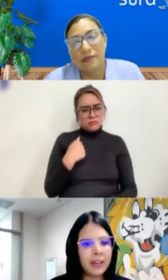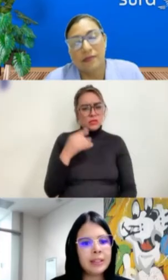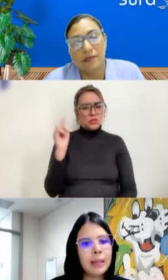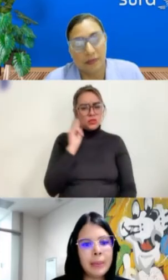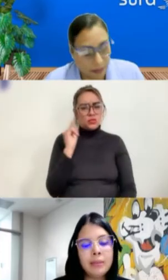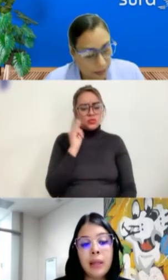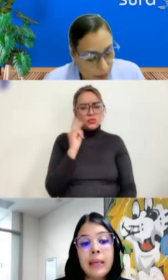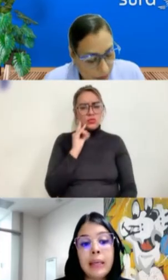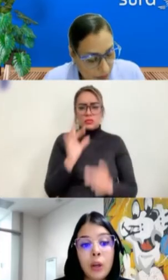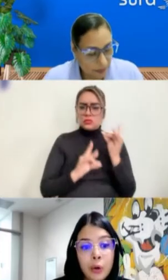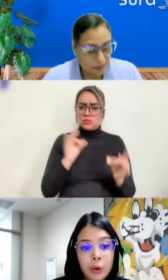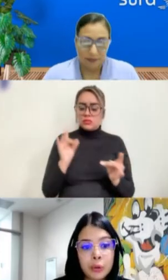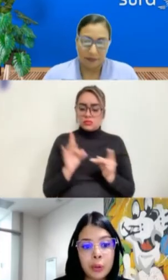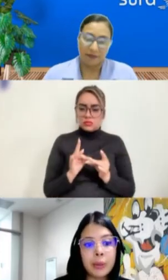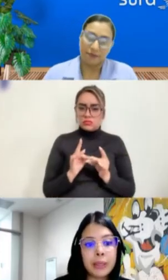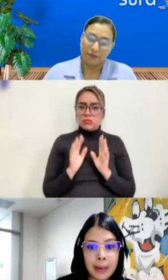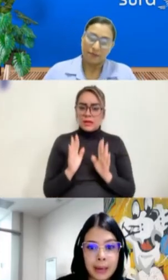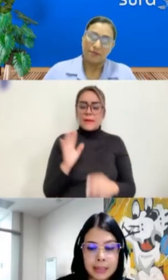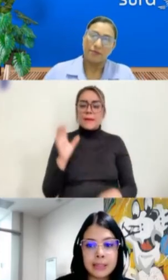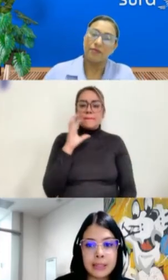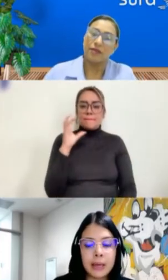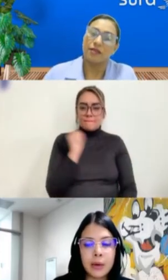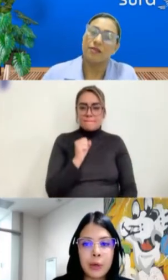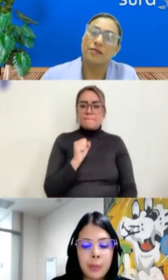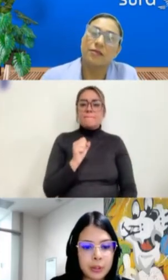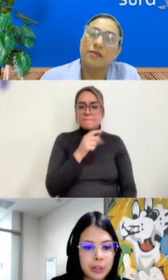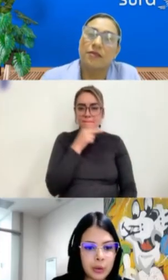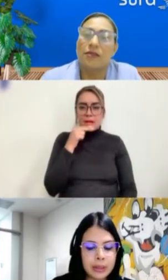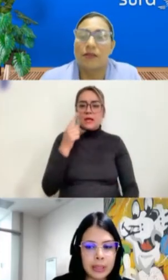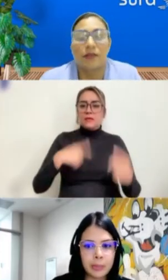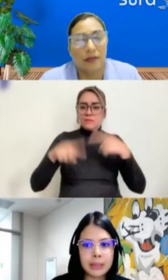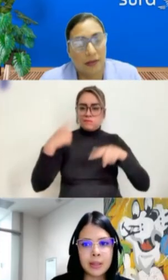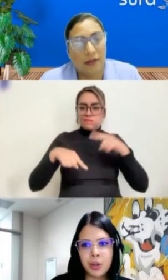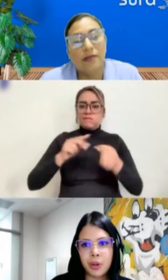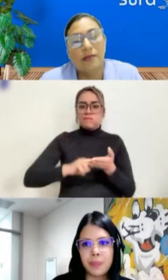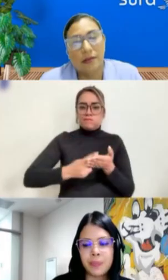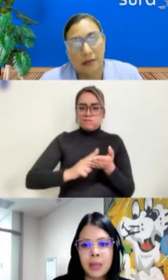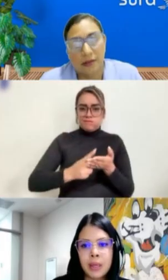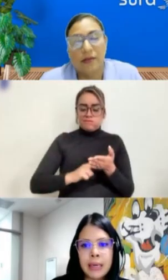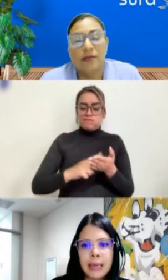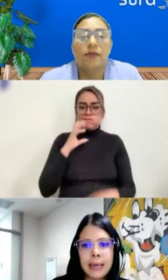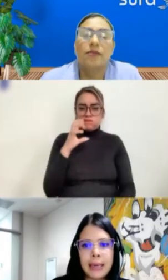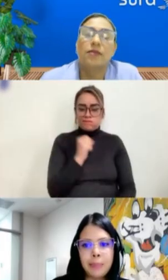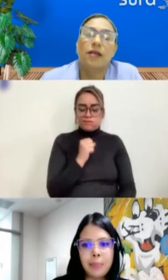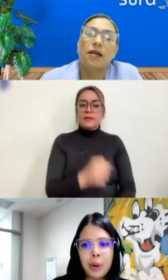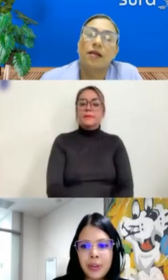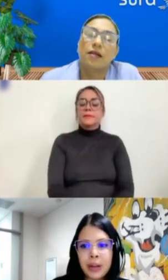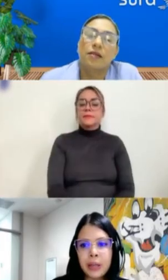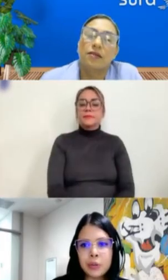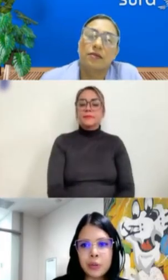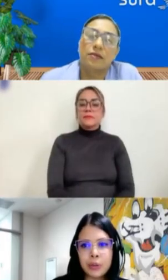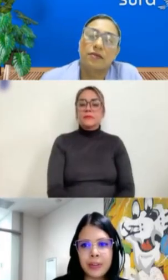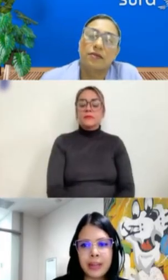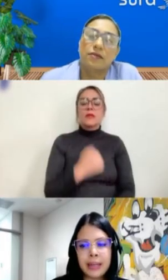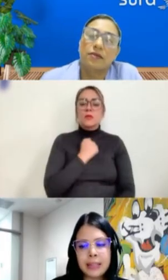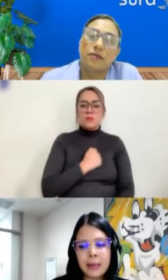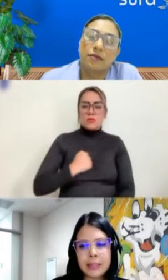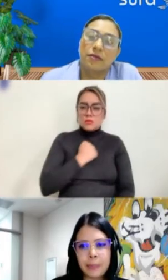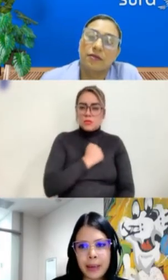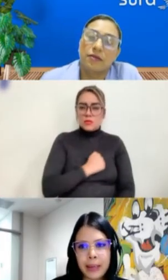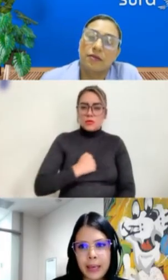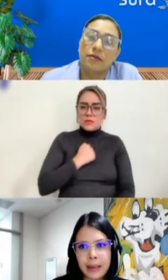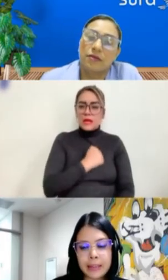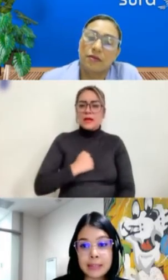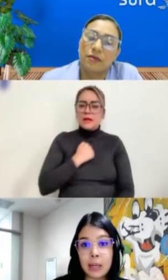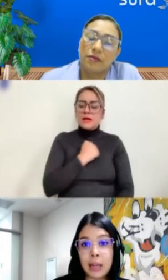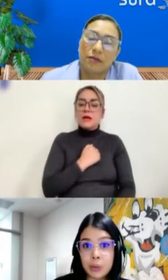escuchando perfectamente y lo noto porque Maye sigue con el proceso de interpretación. Porfa que nos notifiquen a